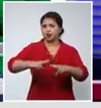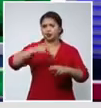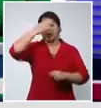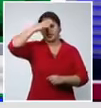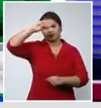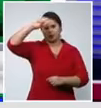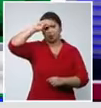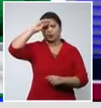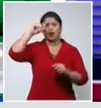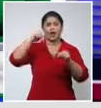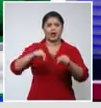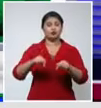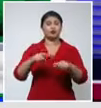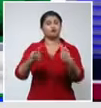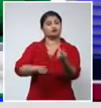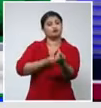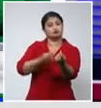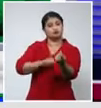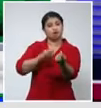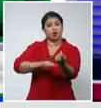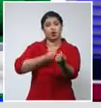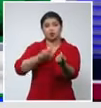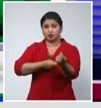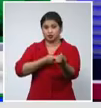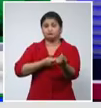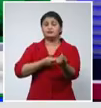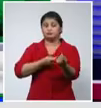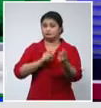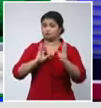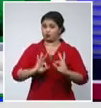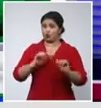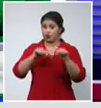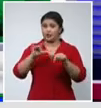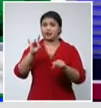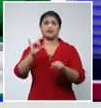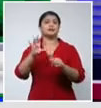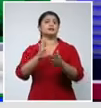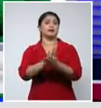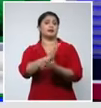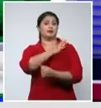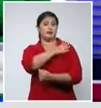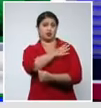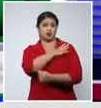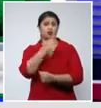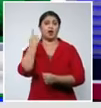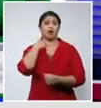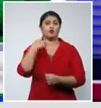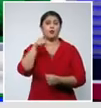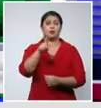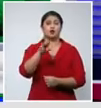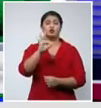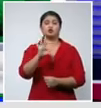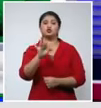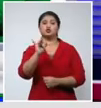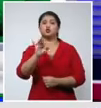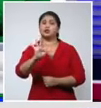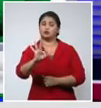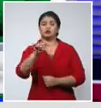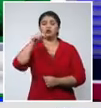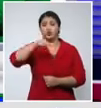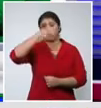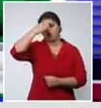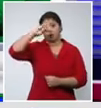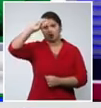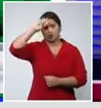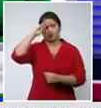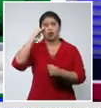Baraguá. Y realmente es un día de lo cual los cubanos nos sentimos muy orgullosos